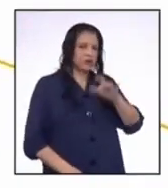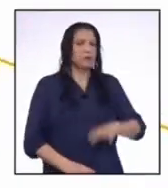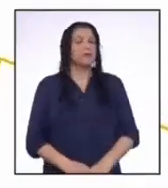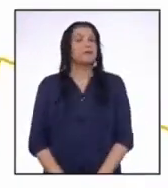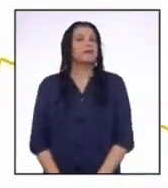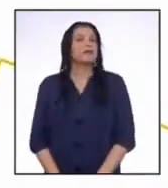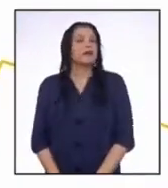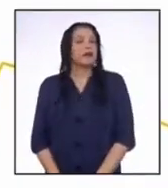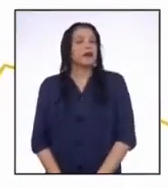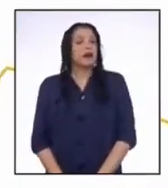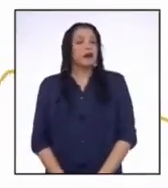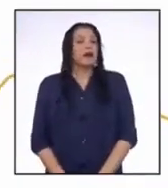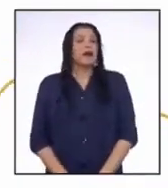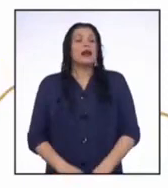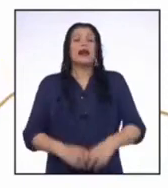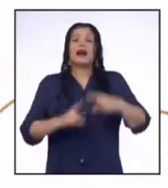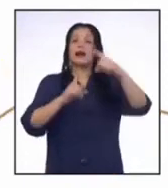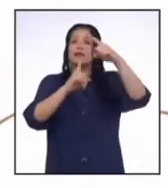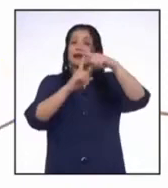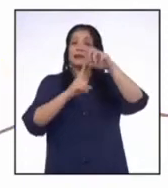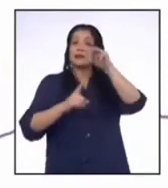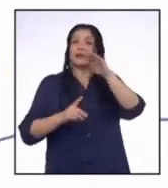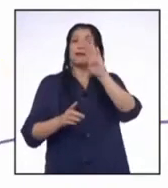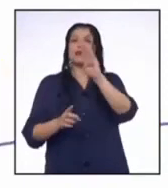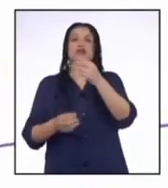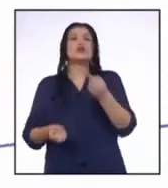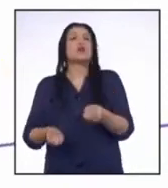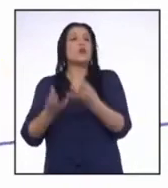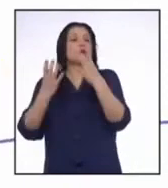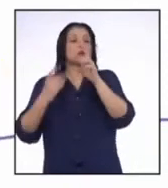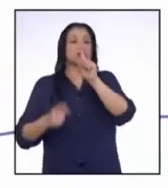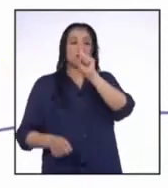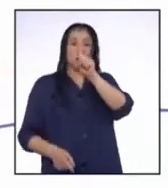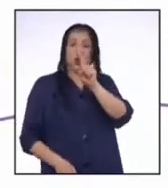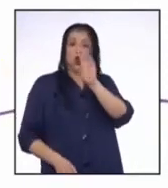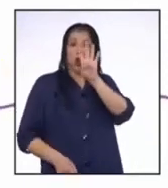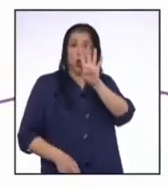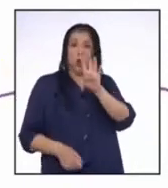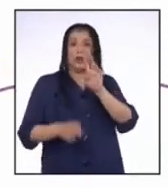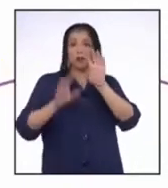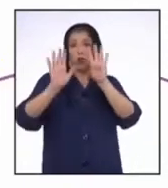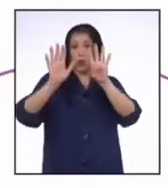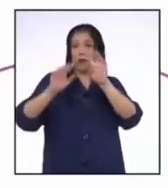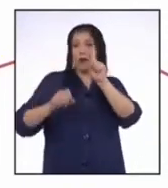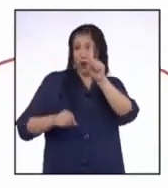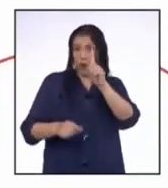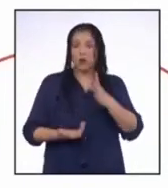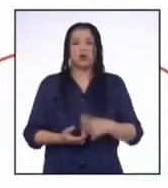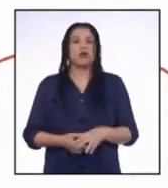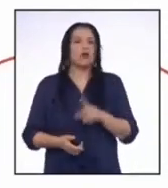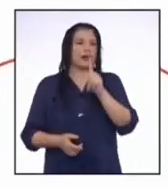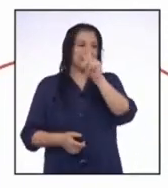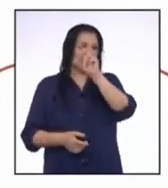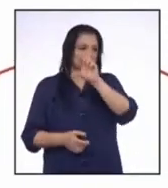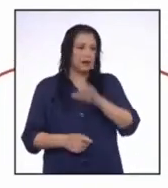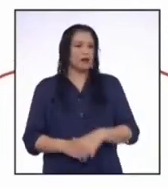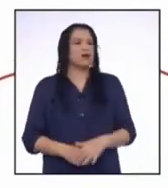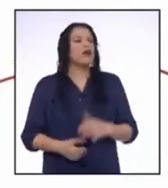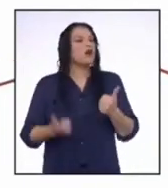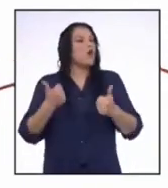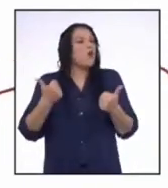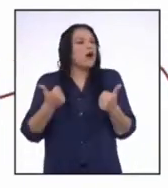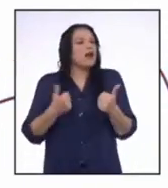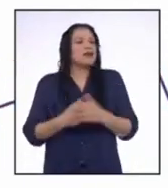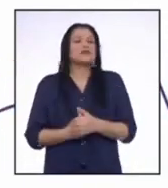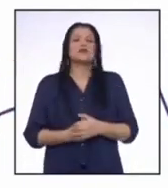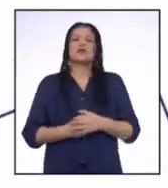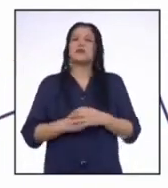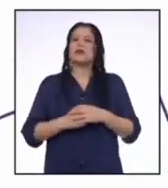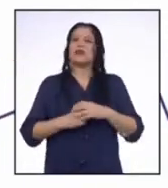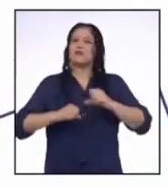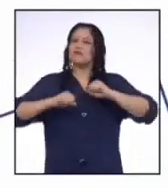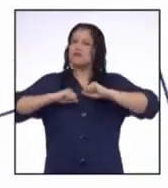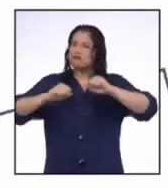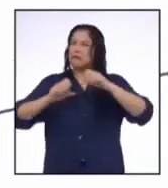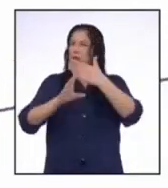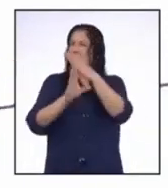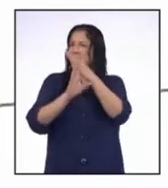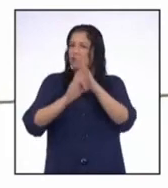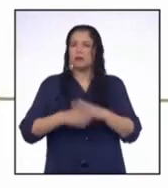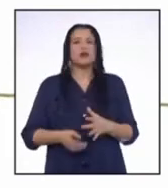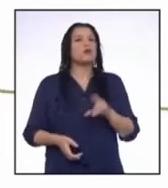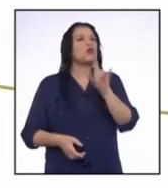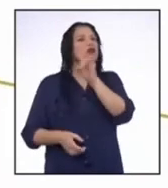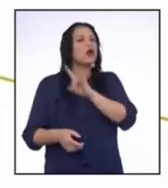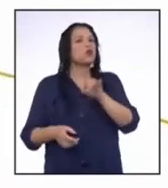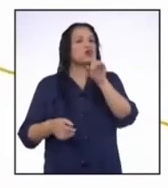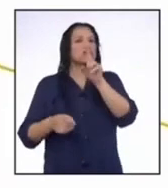tasa metabólica basal de Ernesto es 1.491 kilocalorías. Su nivel de actividad es moderada, por lo tanto, usaré